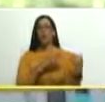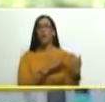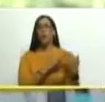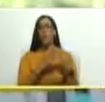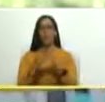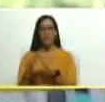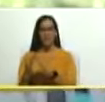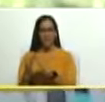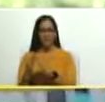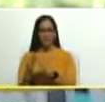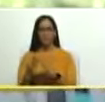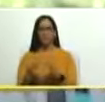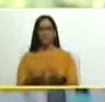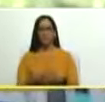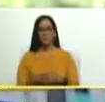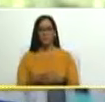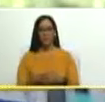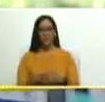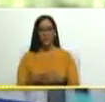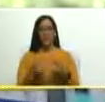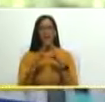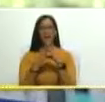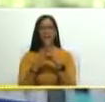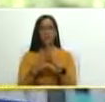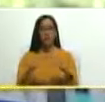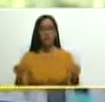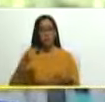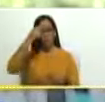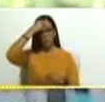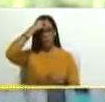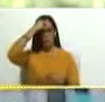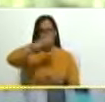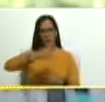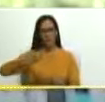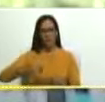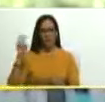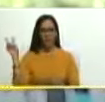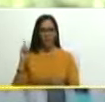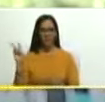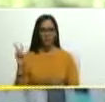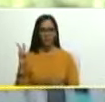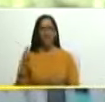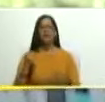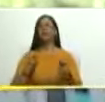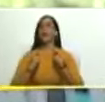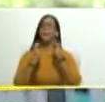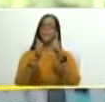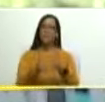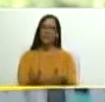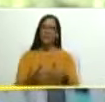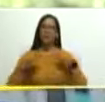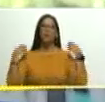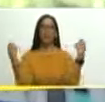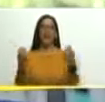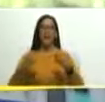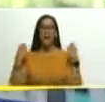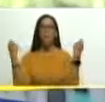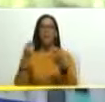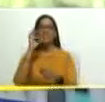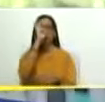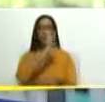comunidades, a todo el pueblo de Venezuela que ha arrancado una campaña